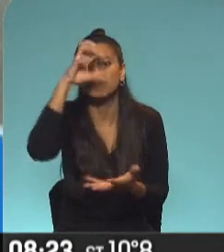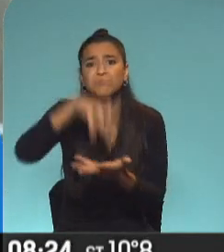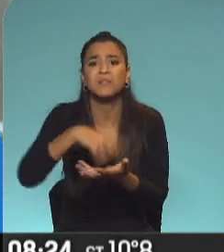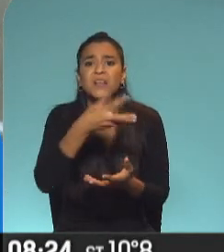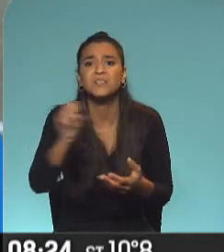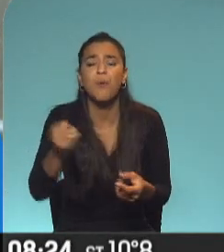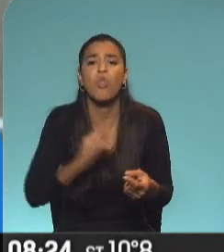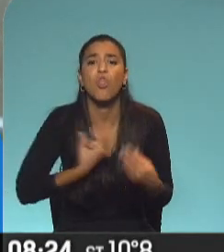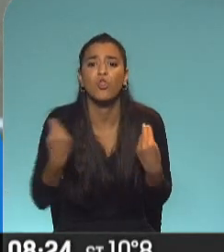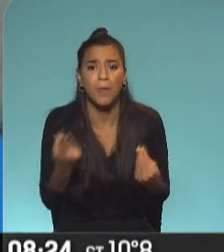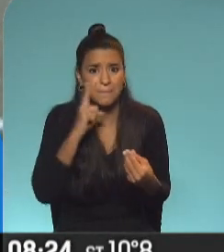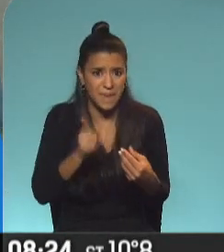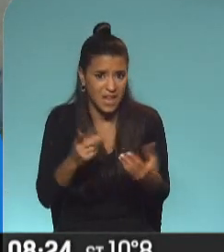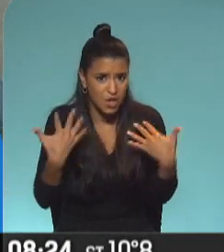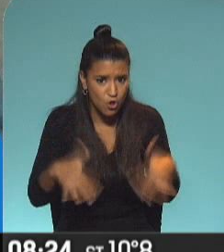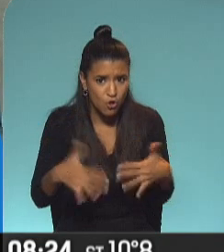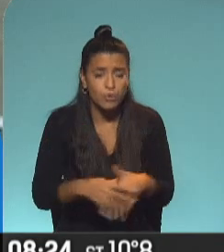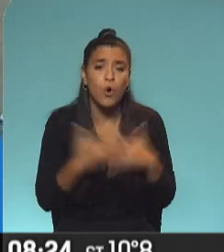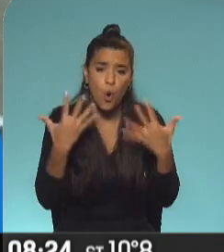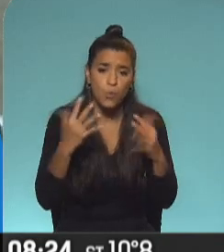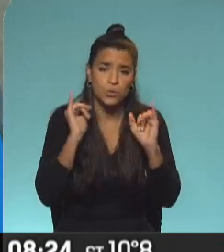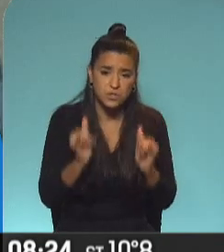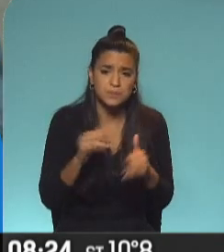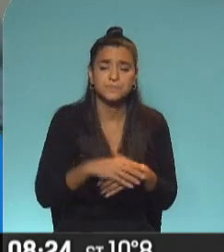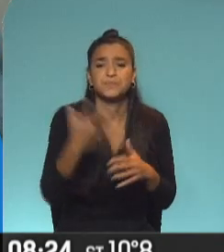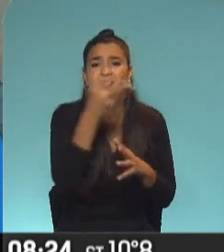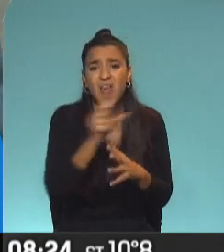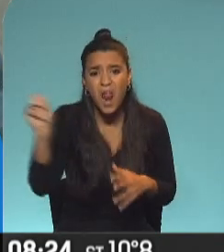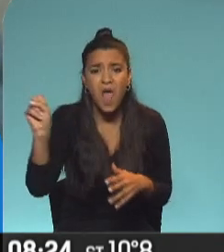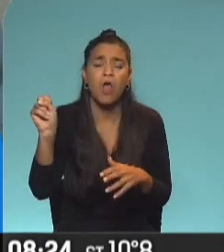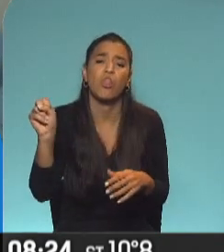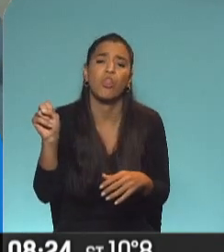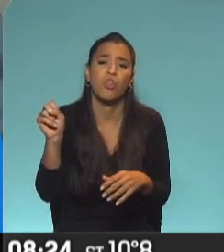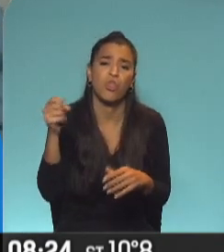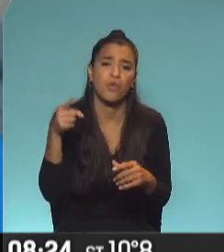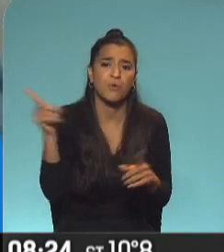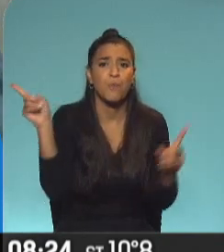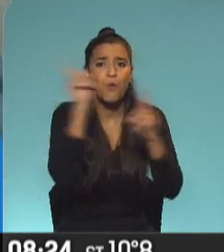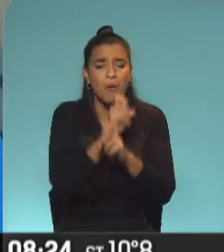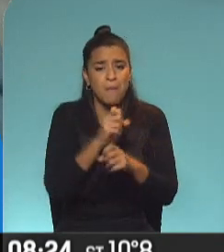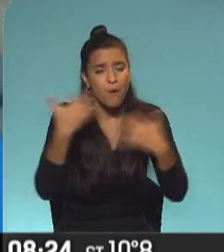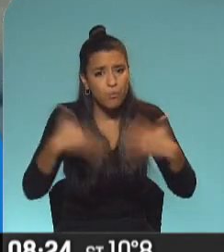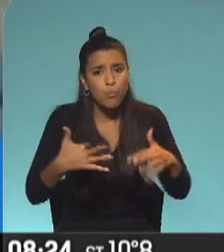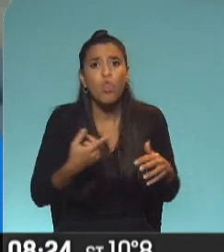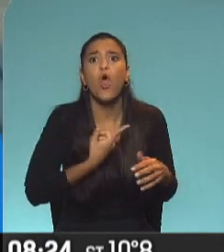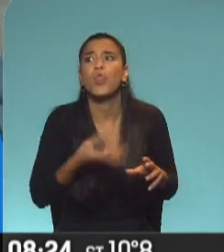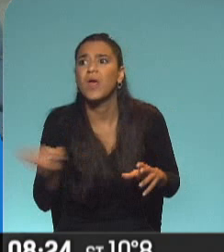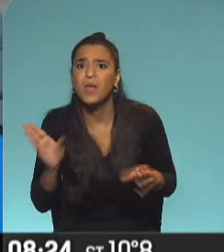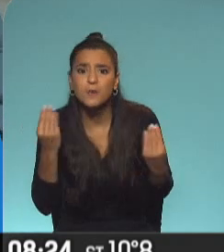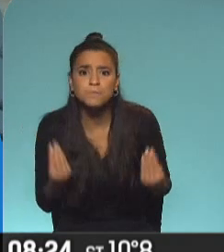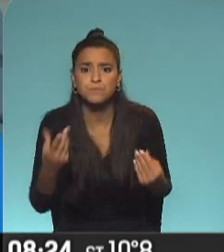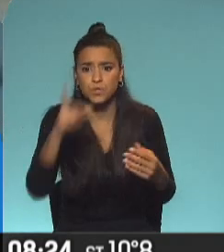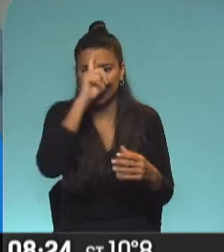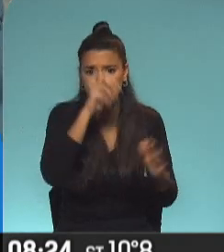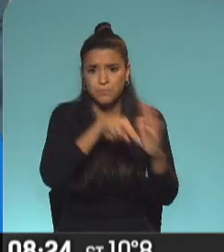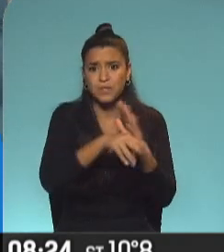estarían trasladando con el peligro que implica obvio el traslado es un problema serio donde lo llevas todos los hospitales de niños yo